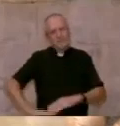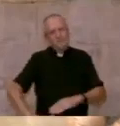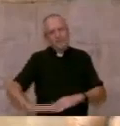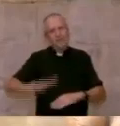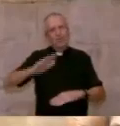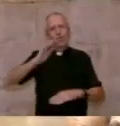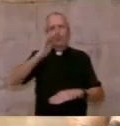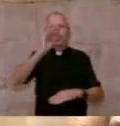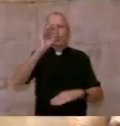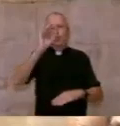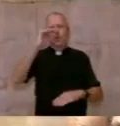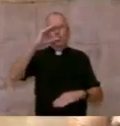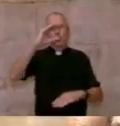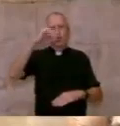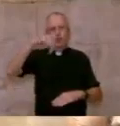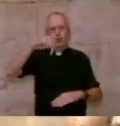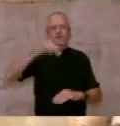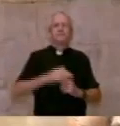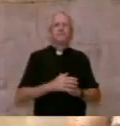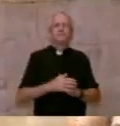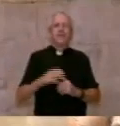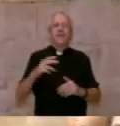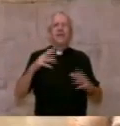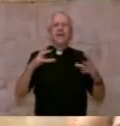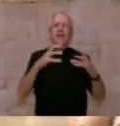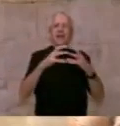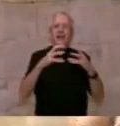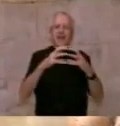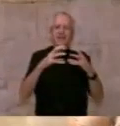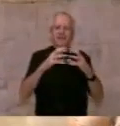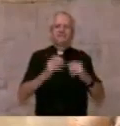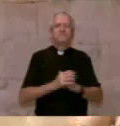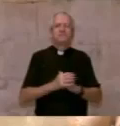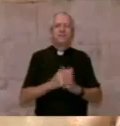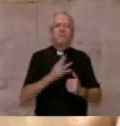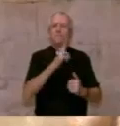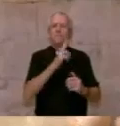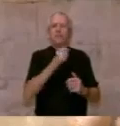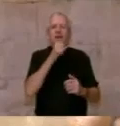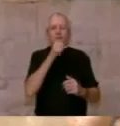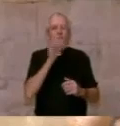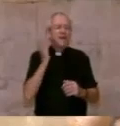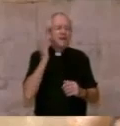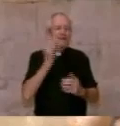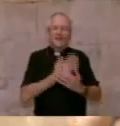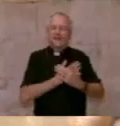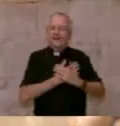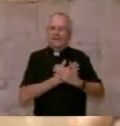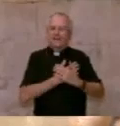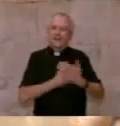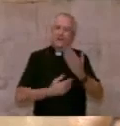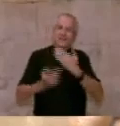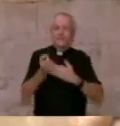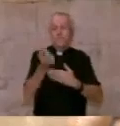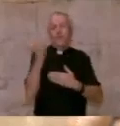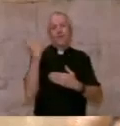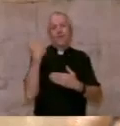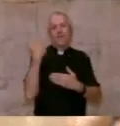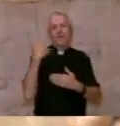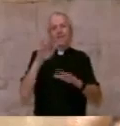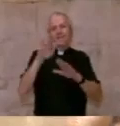Tocón de Íllora en Granada, mi abuela tan querida allí, que hasta le dedicaron recientemente una